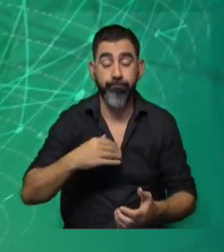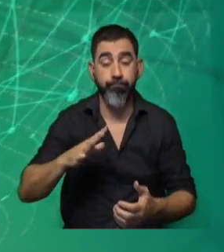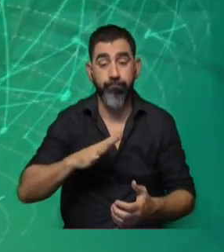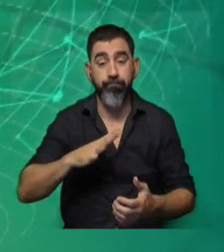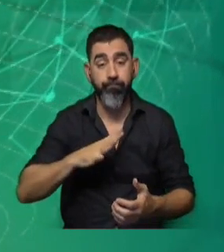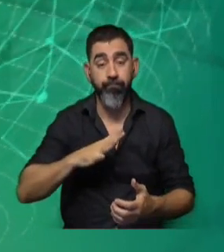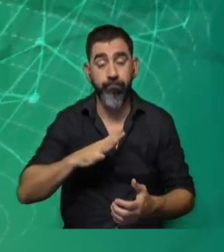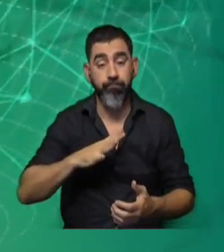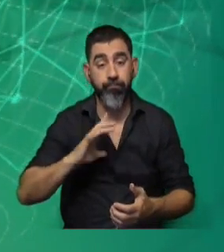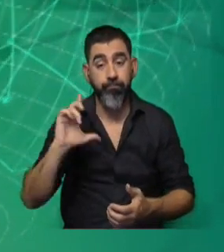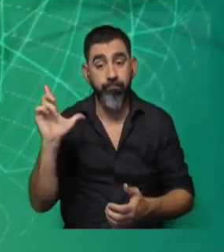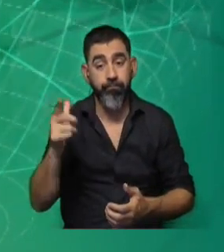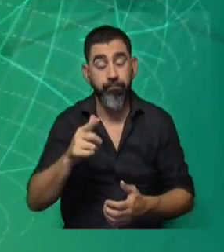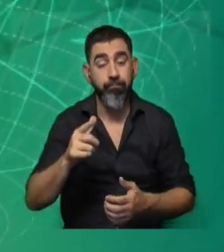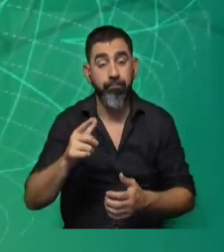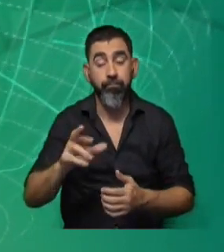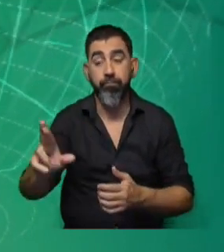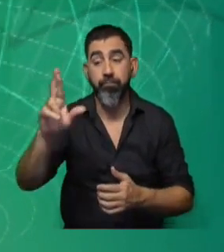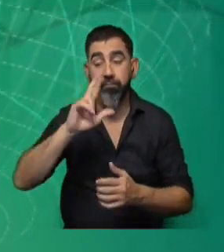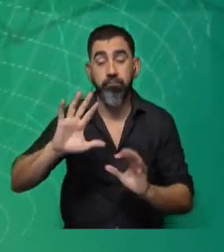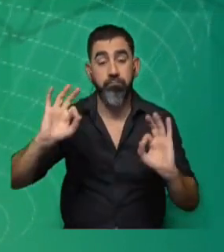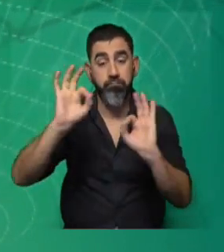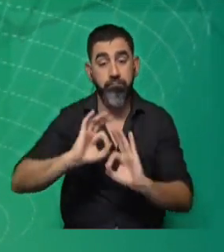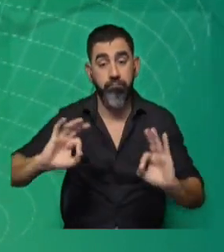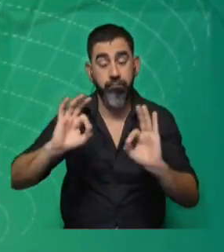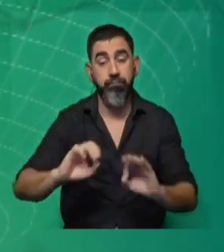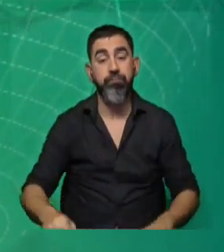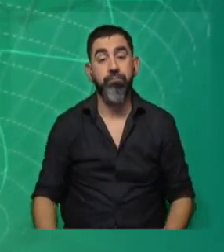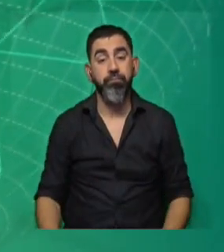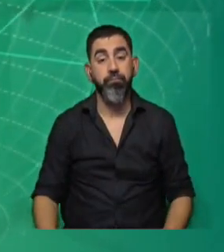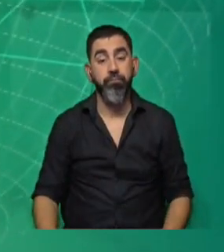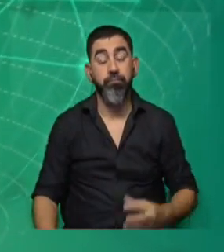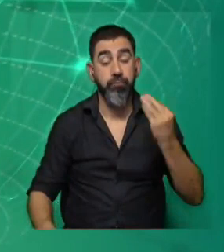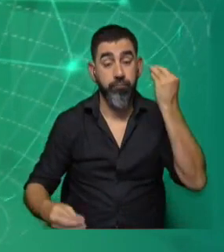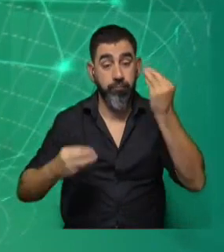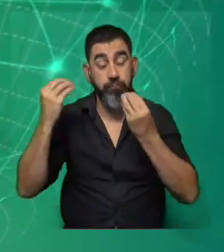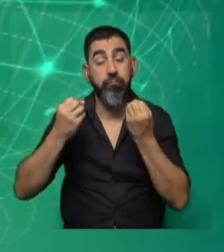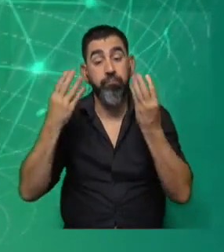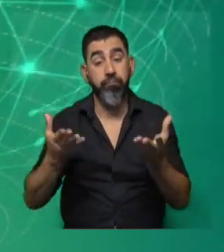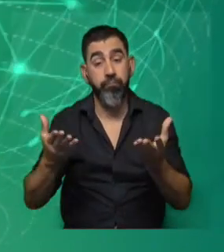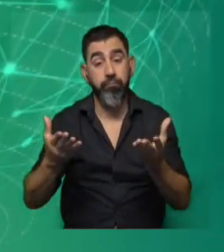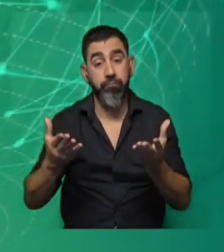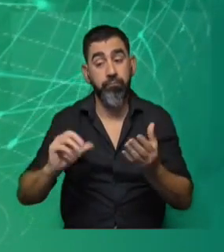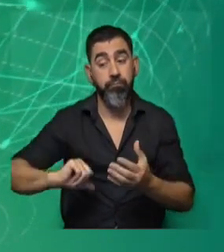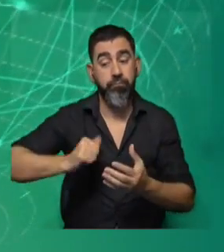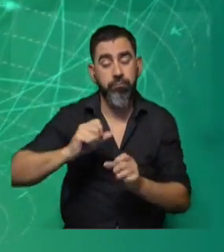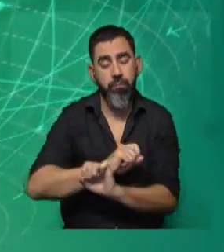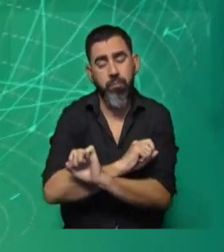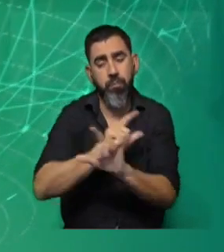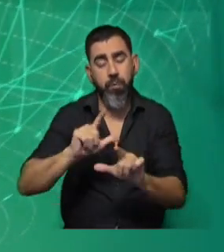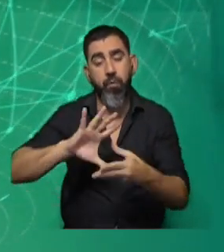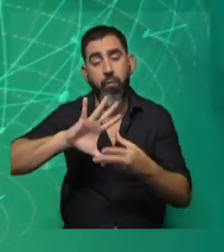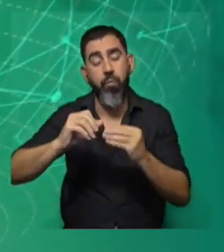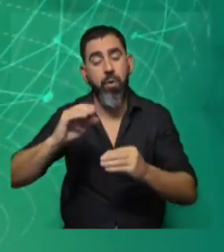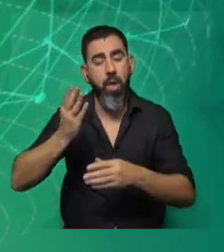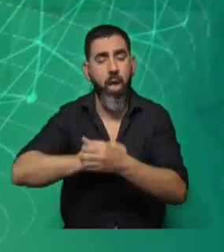no hemos tenido ningún ninguna por lo menos respuesta de lente con respecto a esto y que nos preocupó porque se está utilizando de la peor manera de la versión